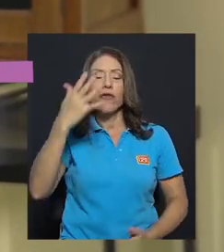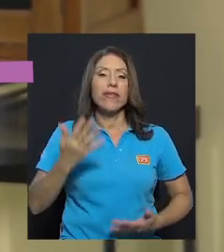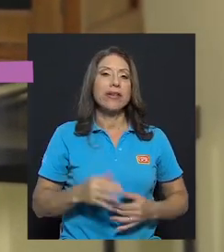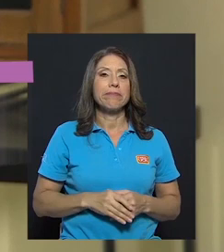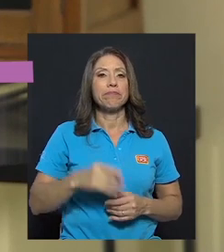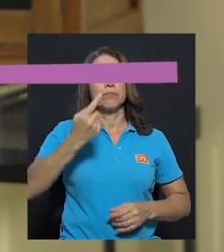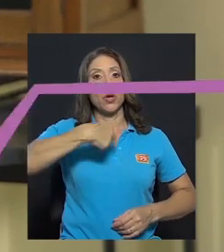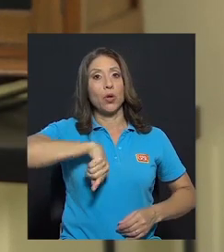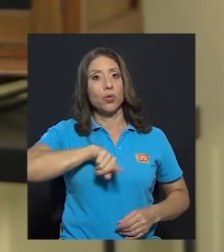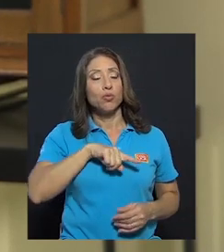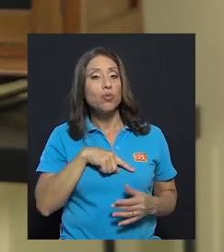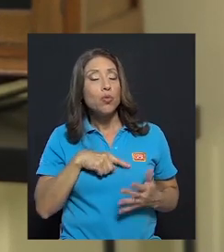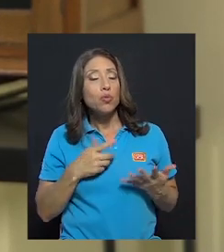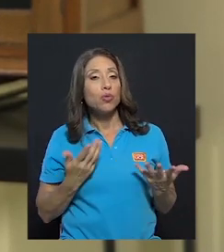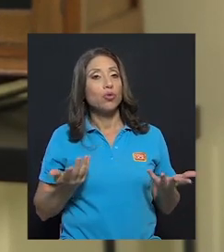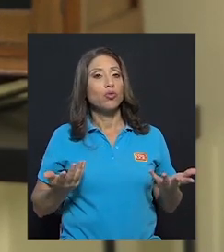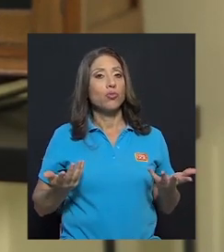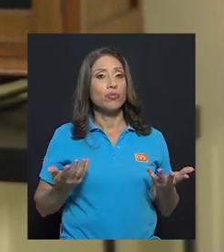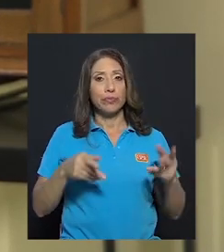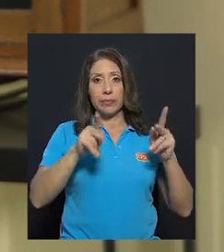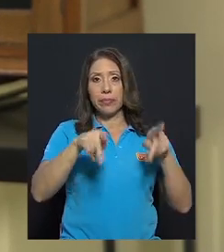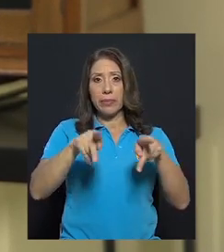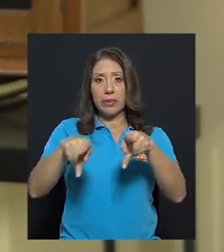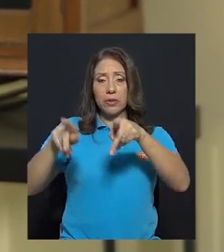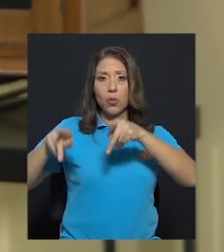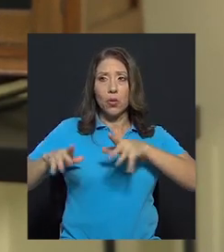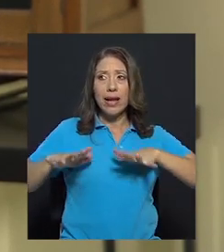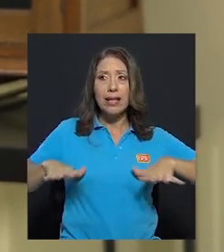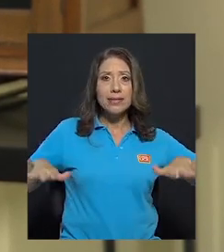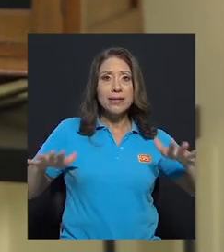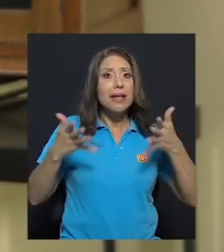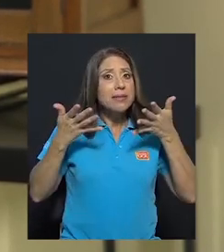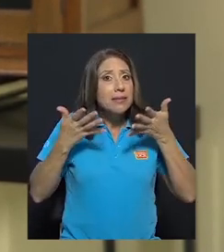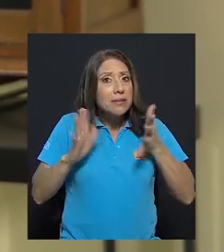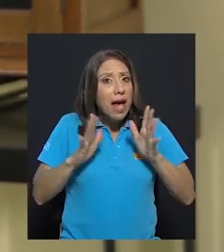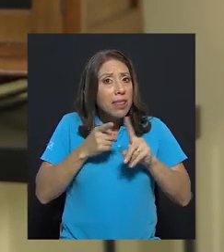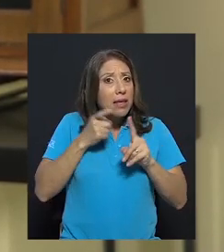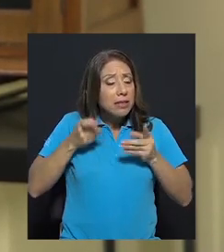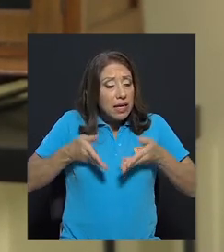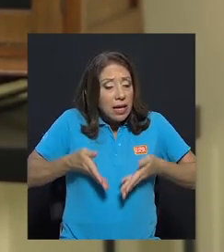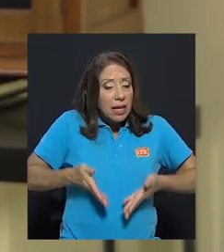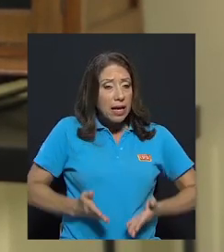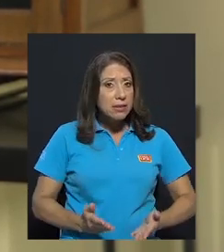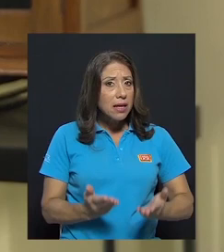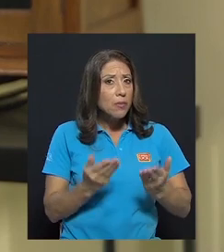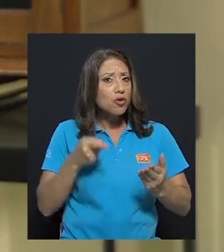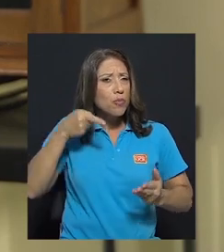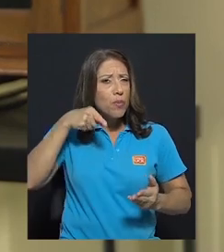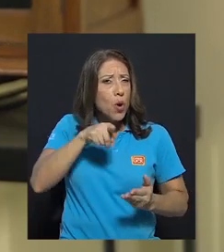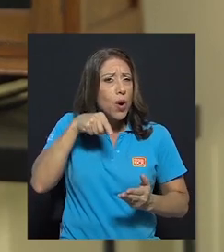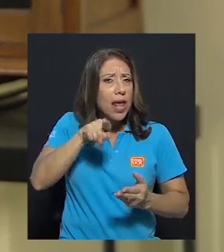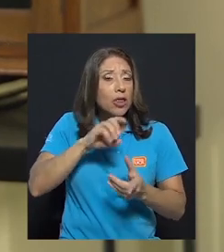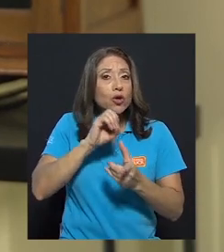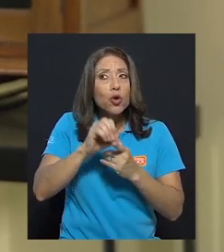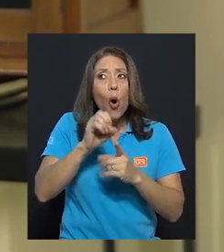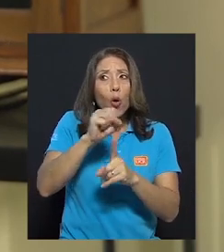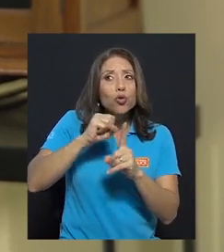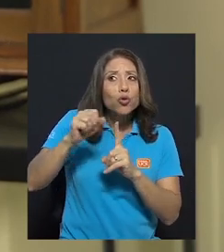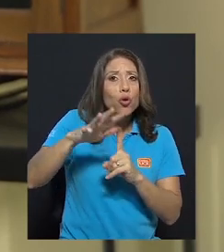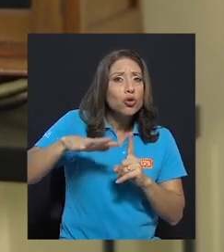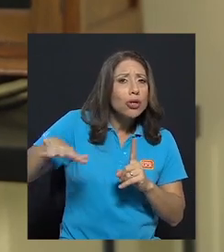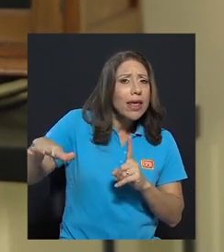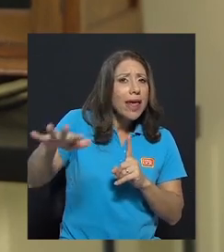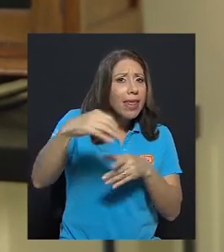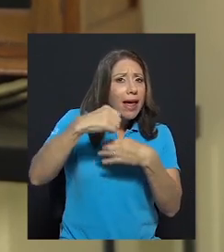si nosotros, o sea, las personas, ya nacemos violentos, ¿verdad? O es la sociedad la que nos